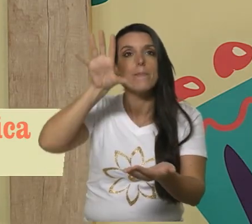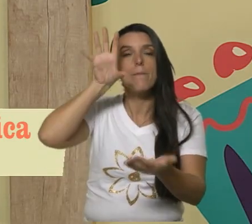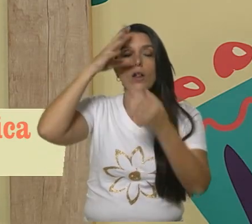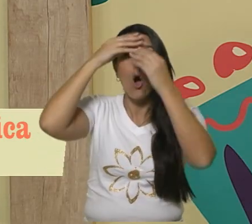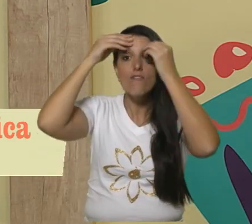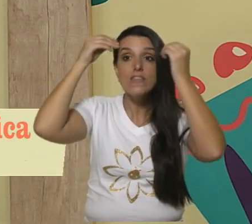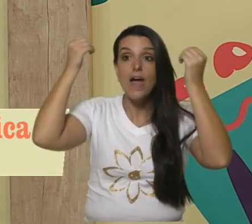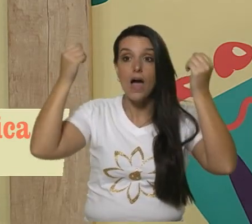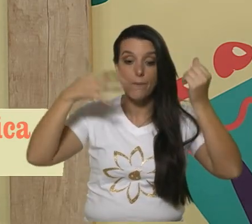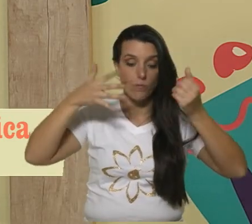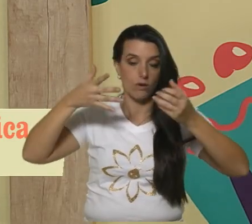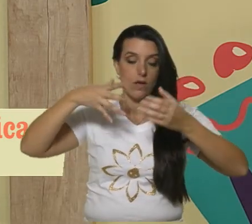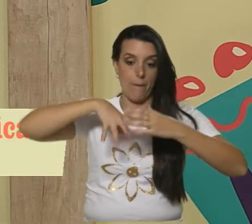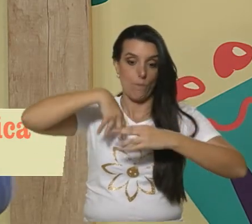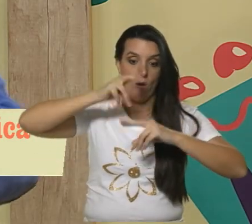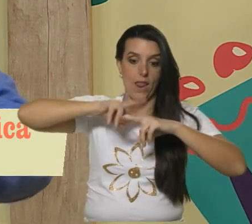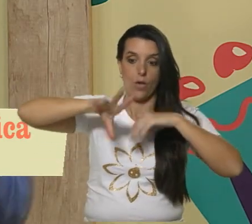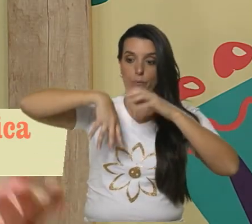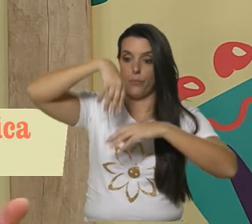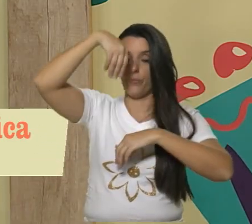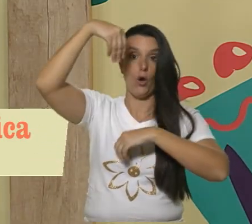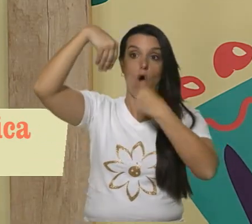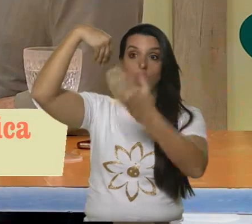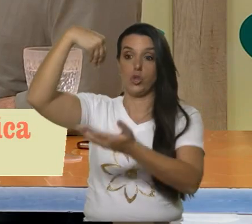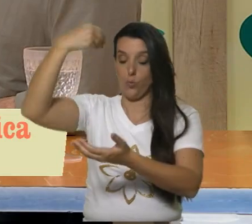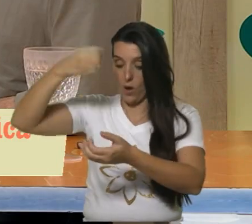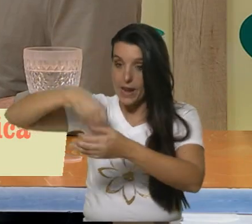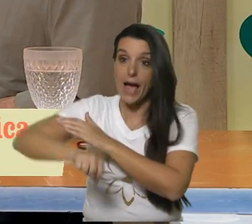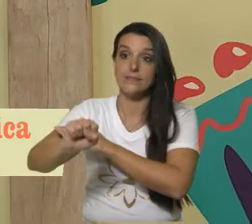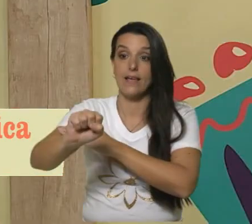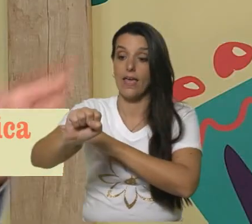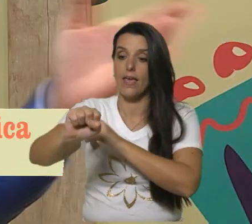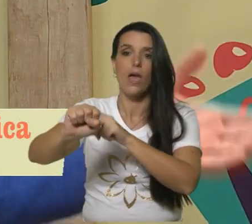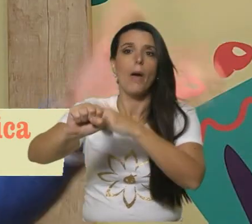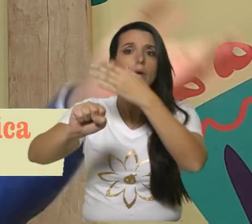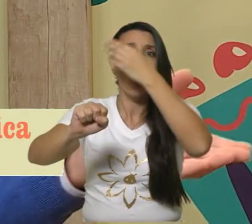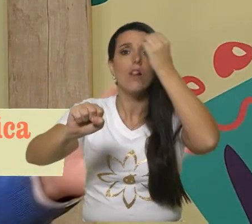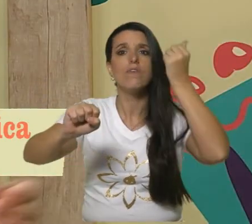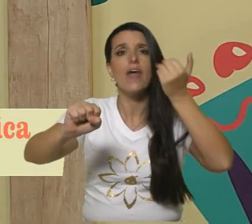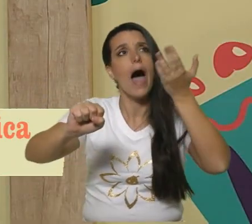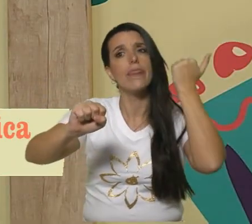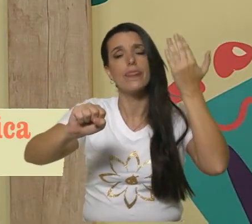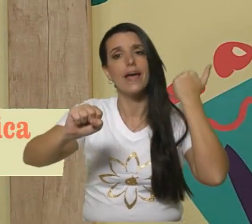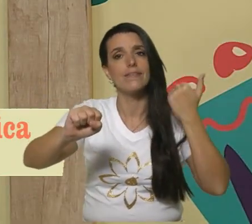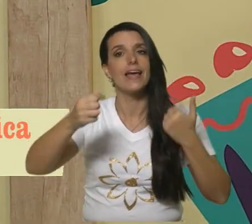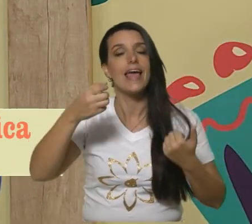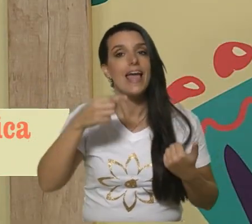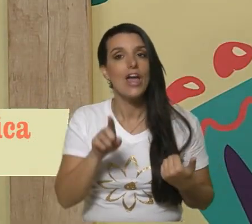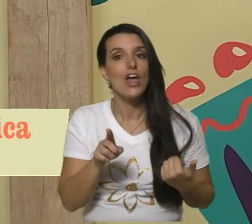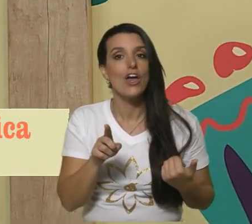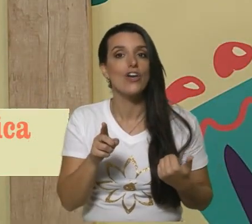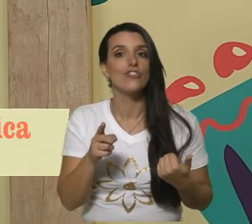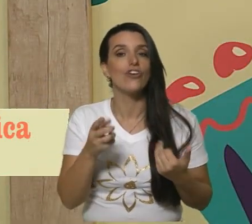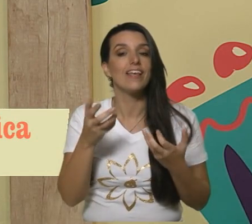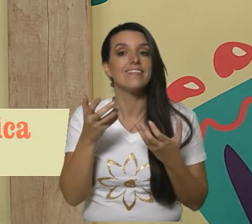de de cada una de esas personificaciones es como si el alma muriera cada vez claro el personaje protagonista que se llama prier lo que hace es Busca recuperar